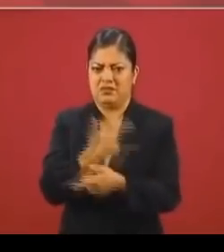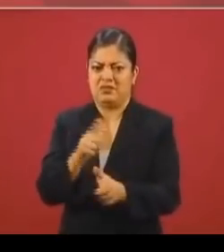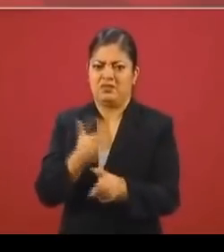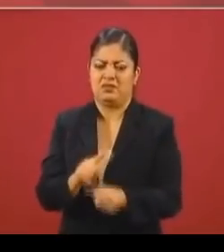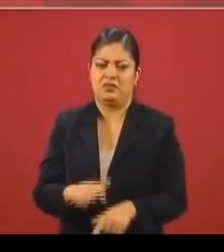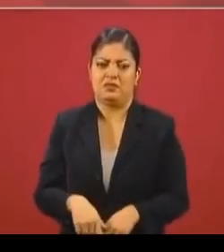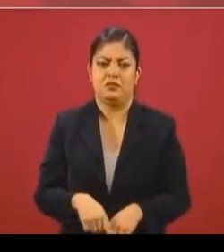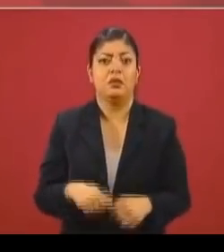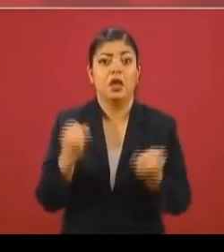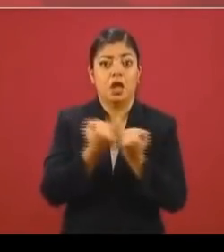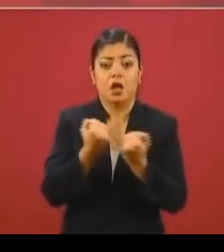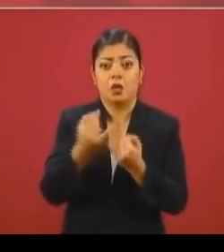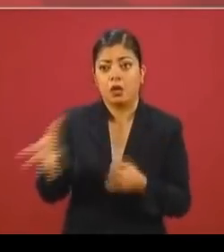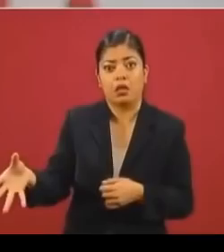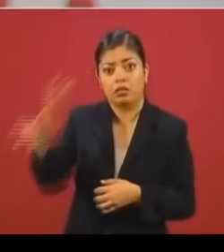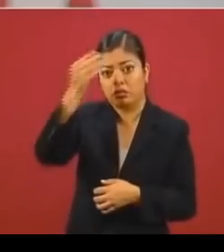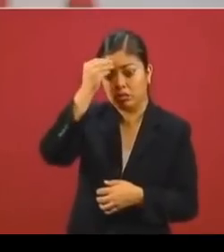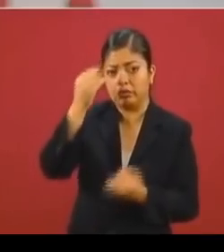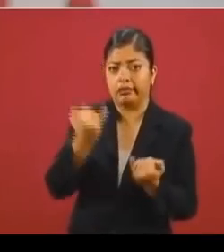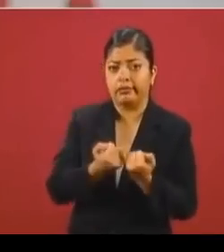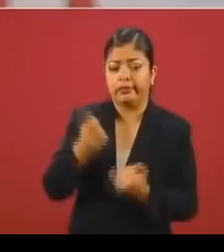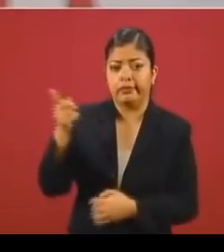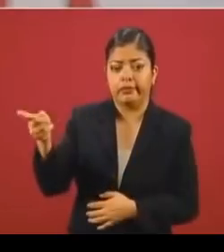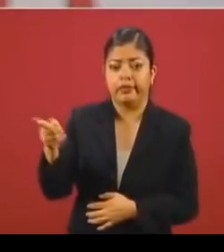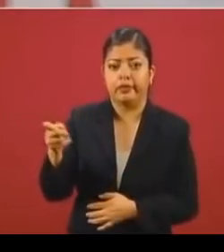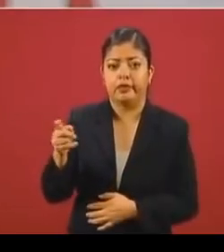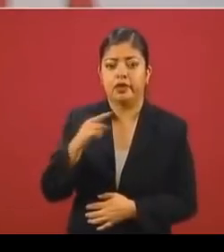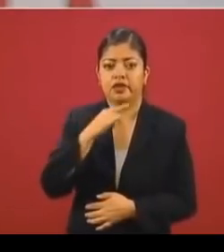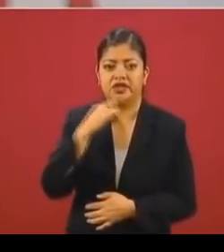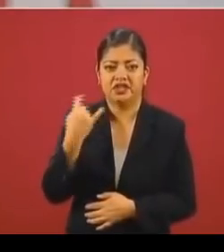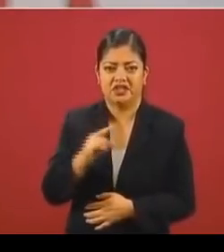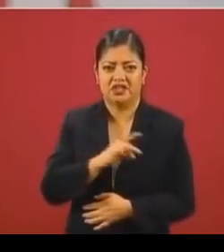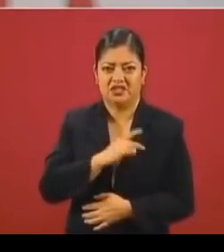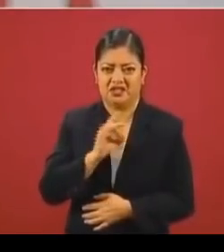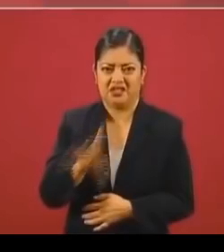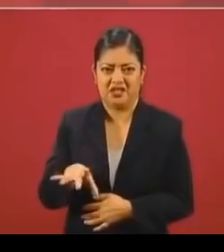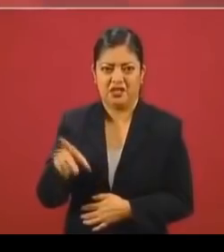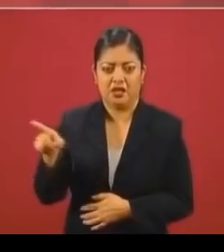sucedió en Chile, que aplicaron un modelo económico pero con una dictadura.